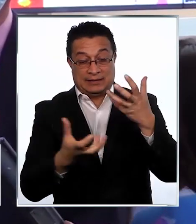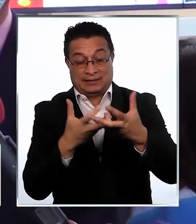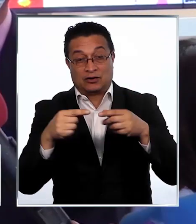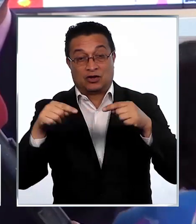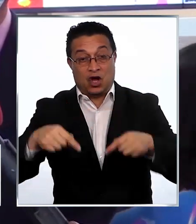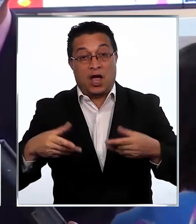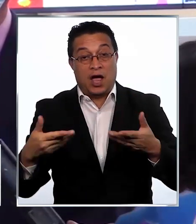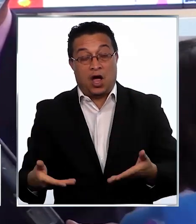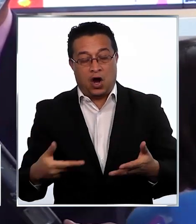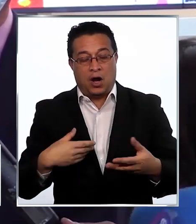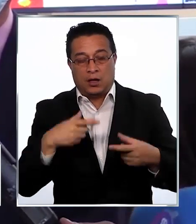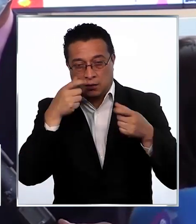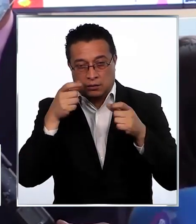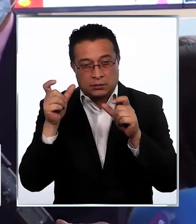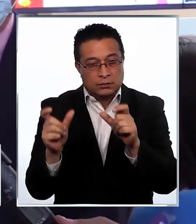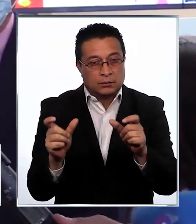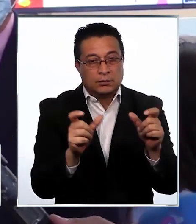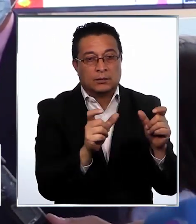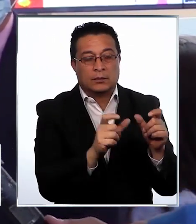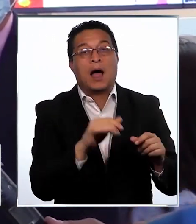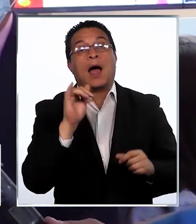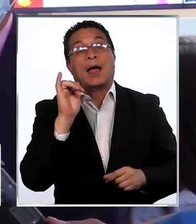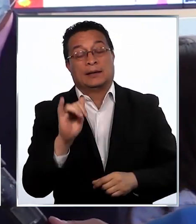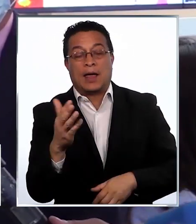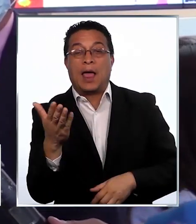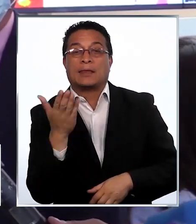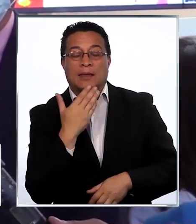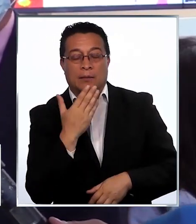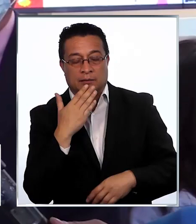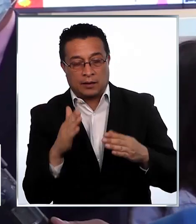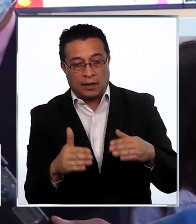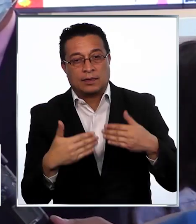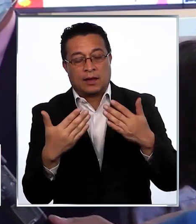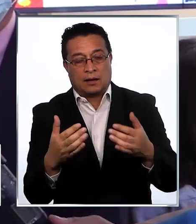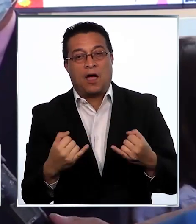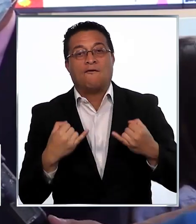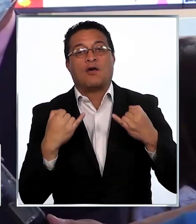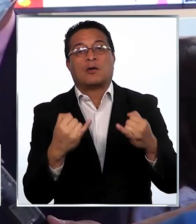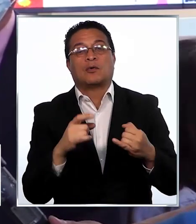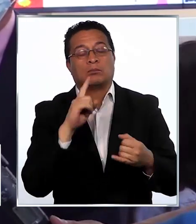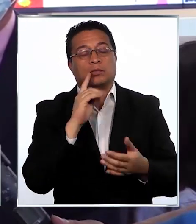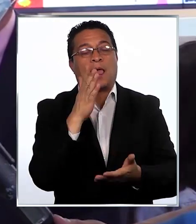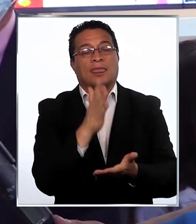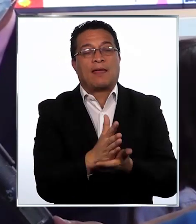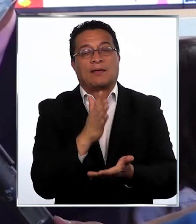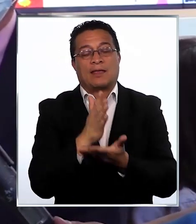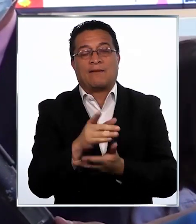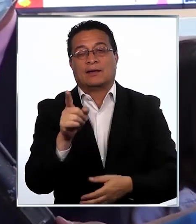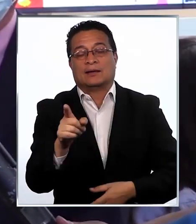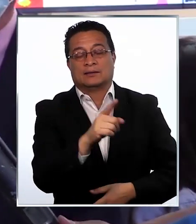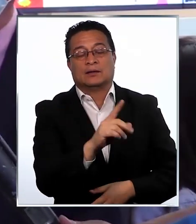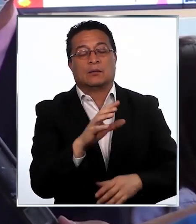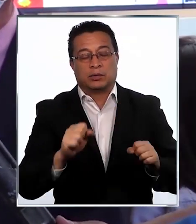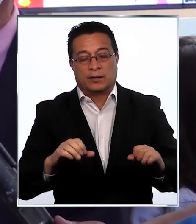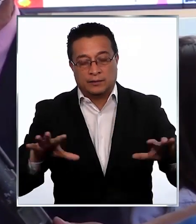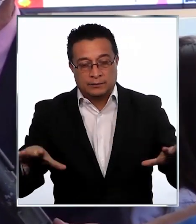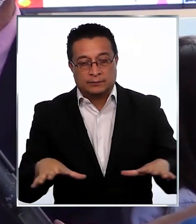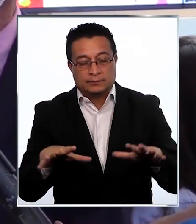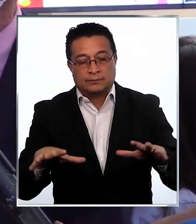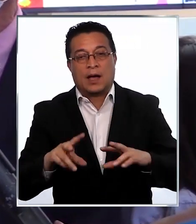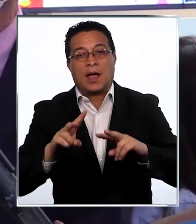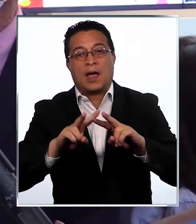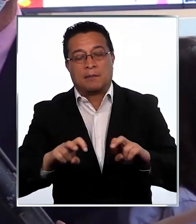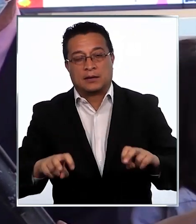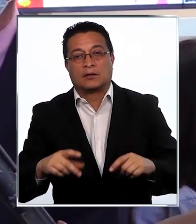temporada, lo estamos monitoreando y estamos también entregando la información a quien corresponde para poder hacer las